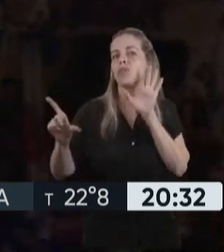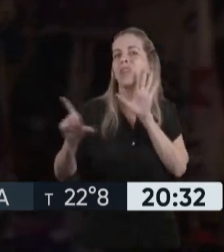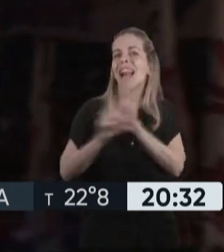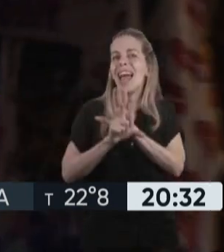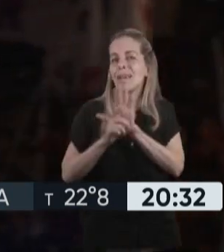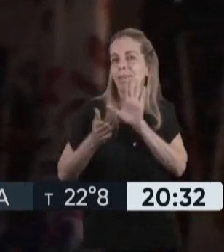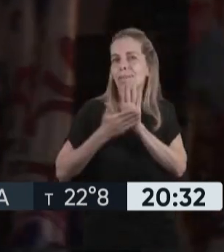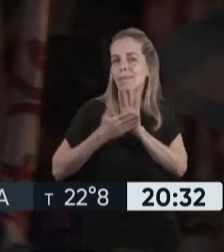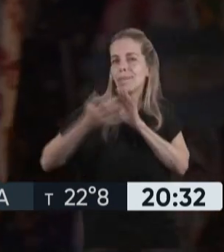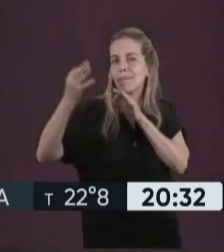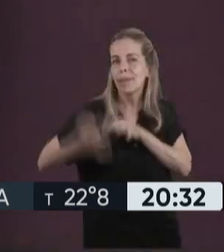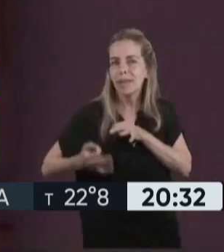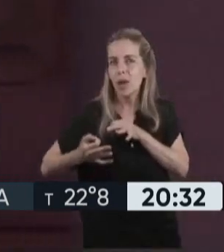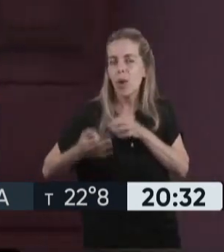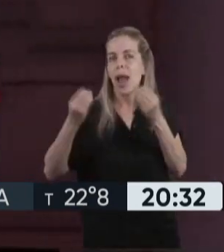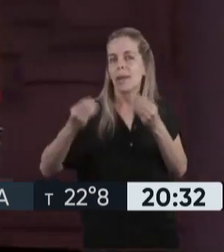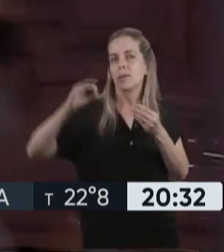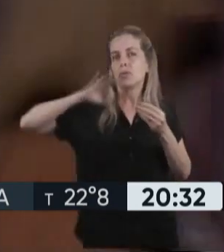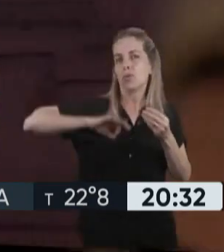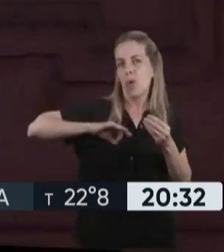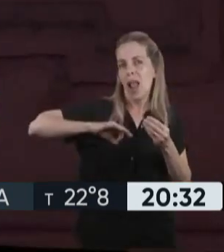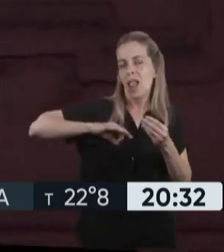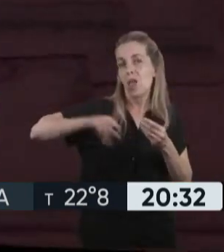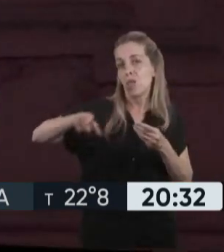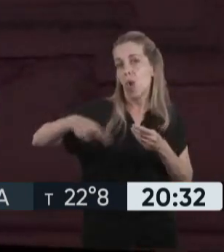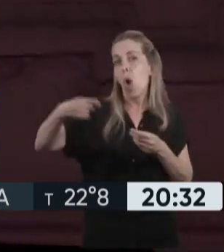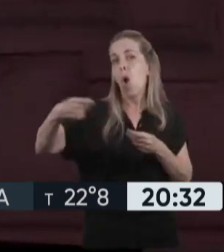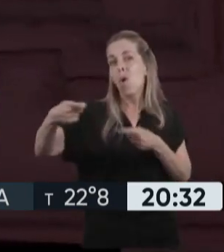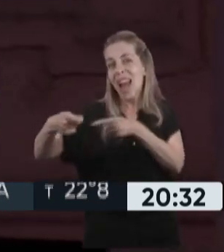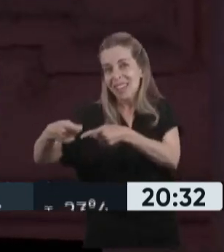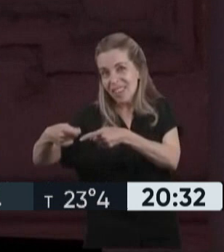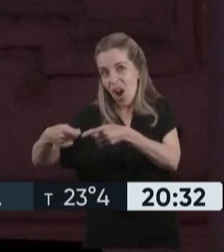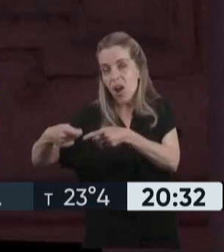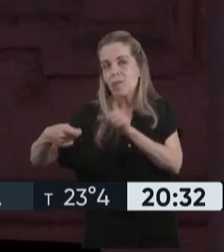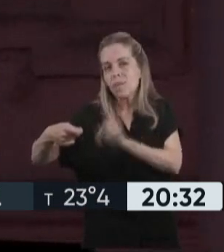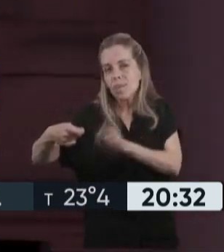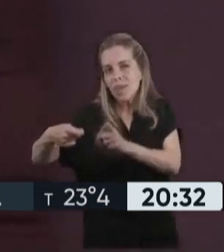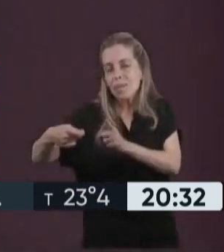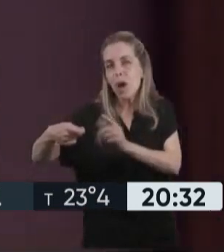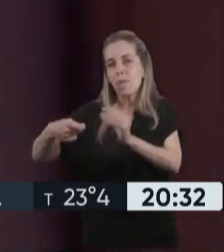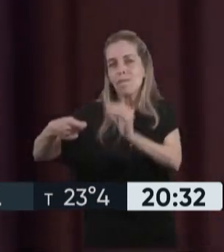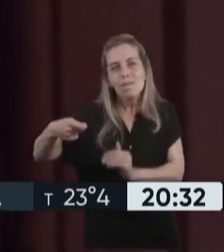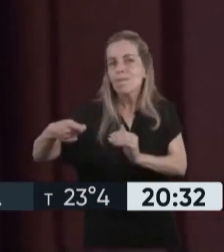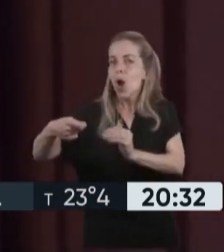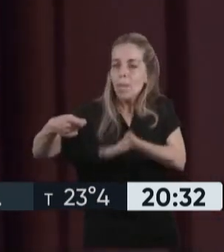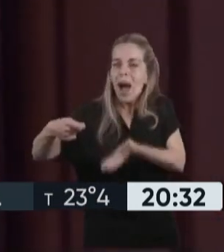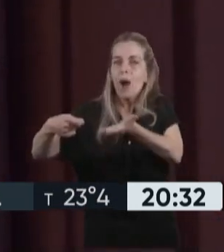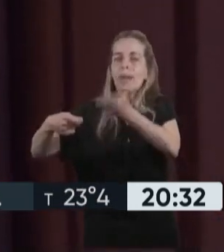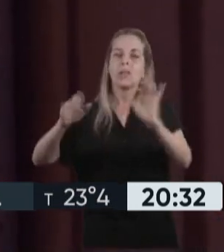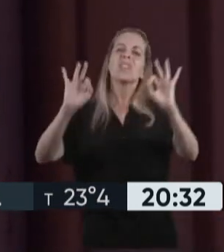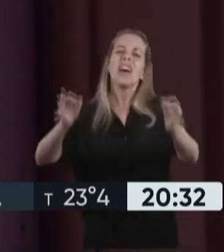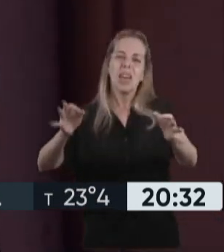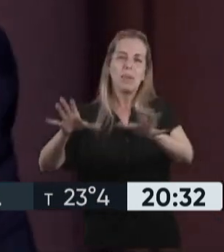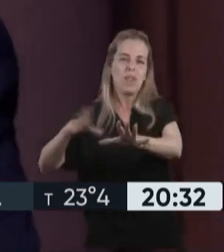garantizar que los salarios de nuestros jubilados, los ingresos de nuestros jubilados no se queden tan atrás. Sabemos que están muy atrás,